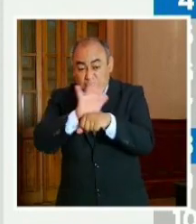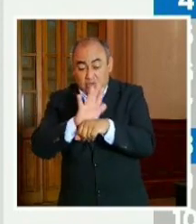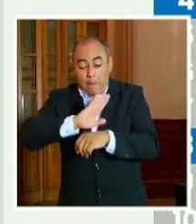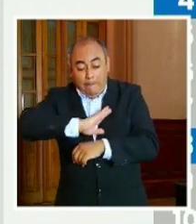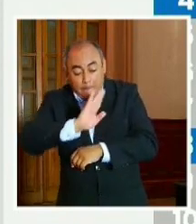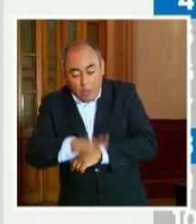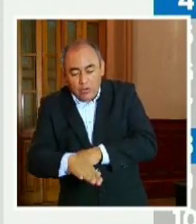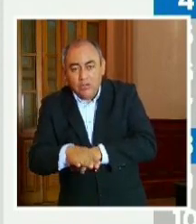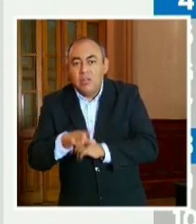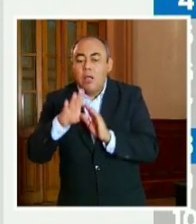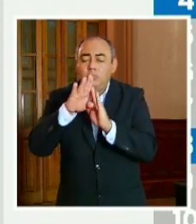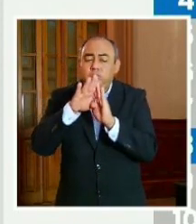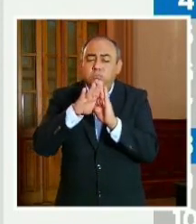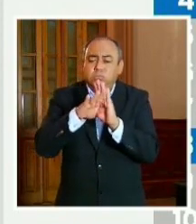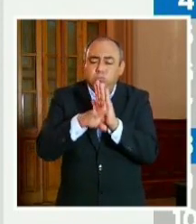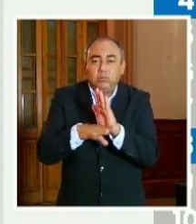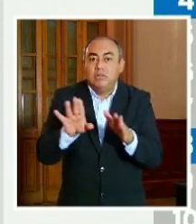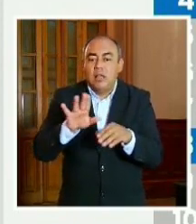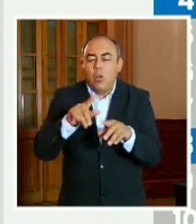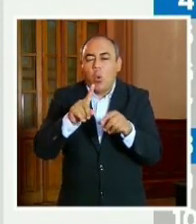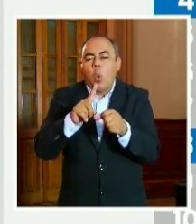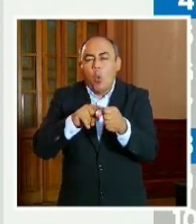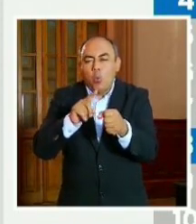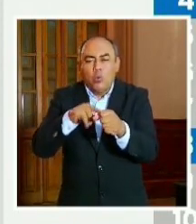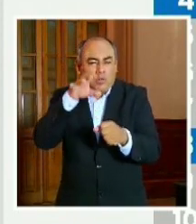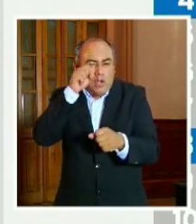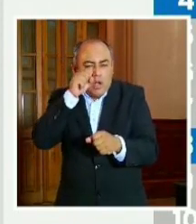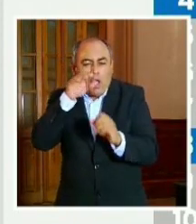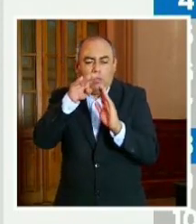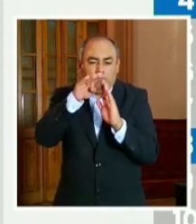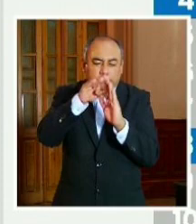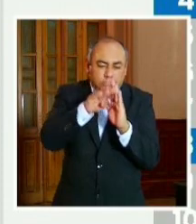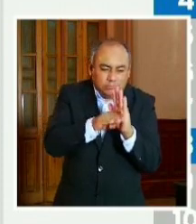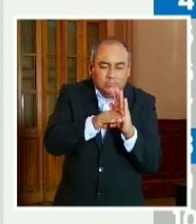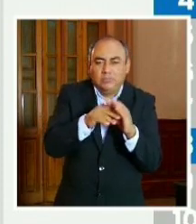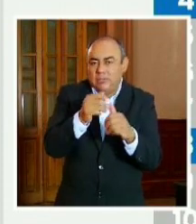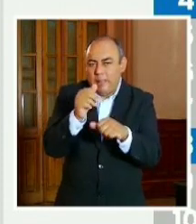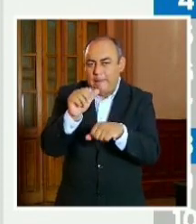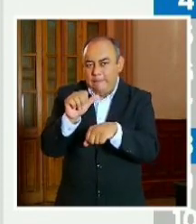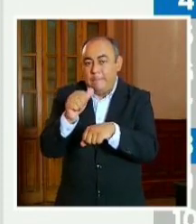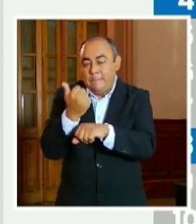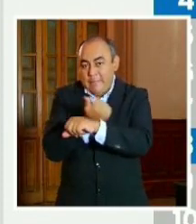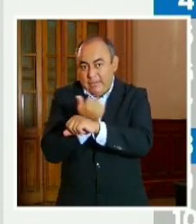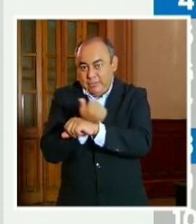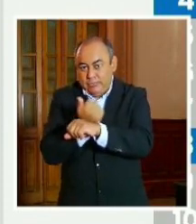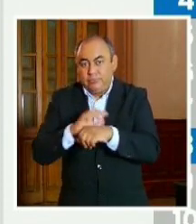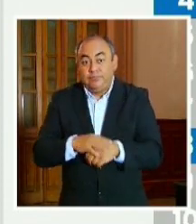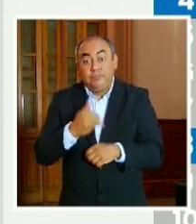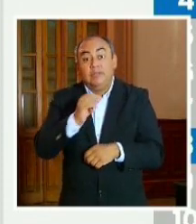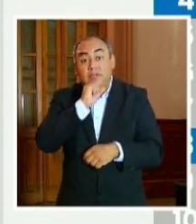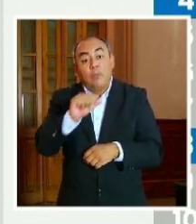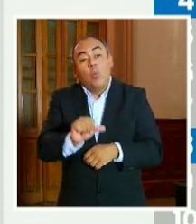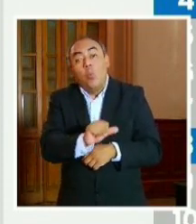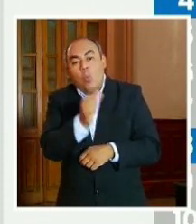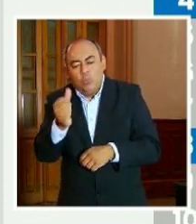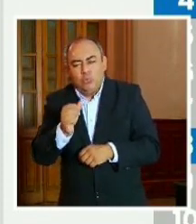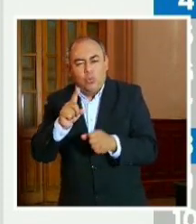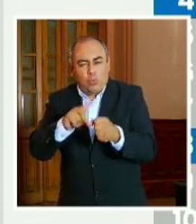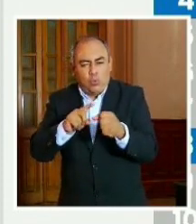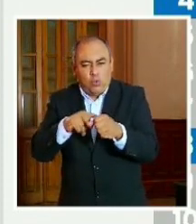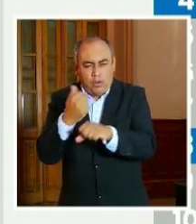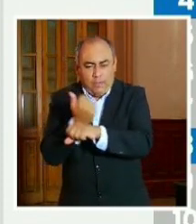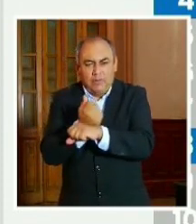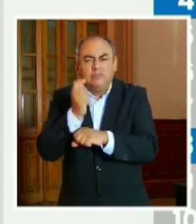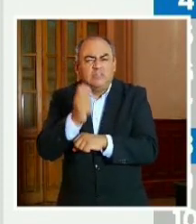a naranja o amarillo. Y luego seguimos con un indicador en color amarillo, que es el porcentaje de esquemas